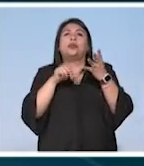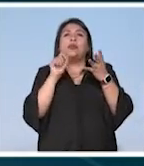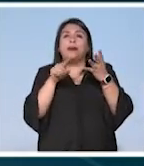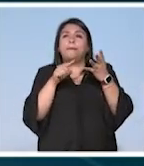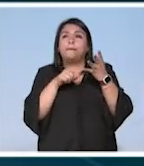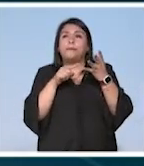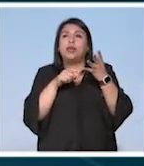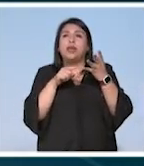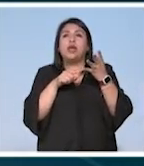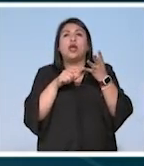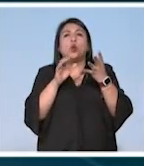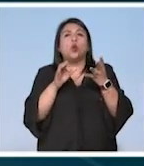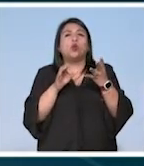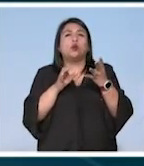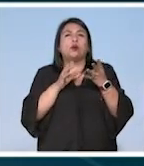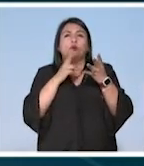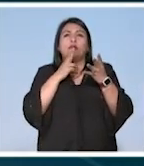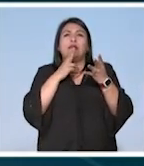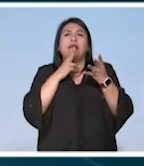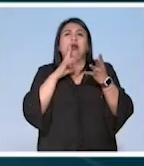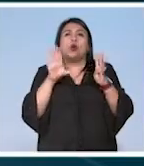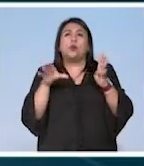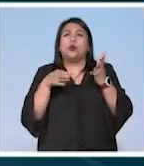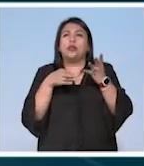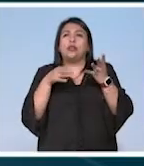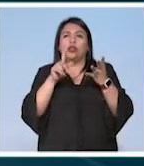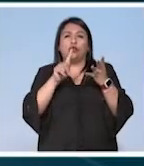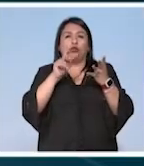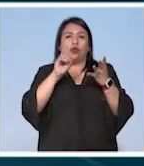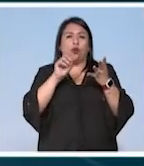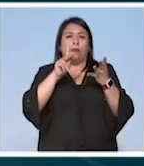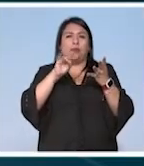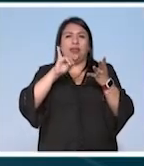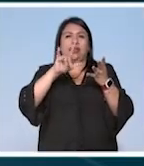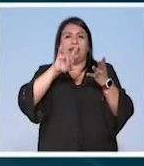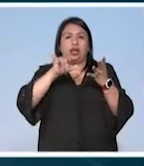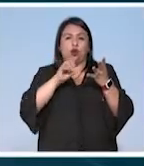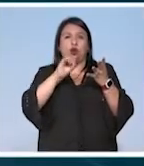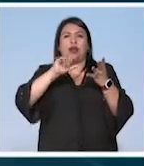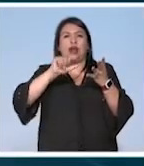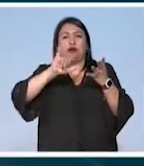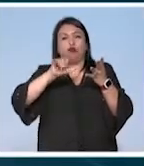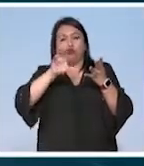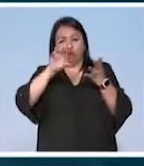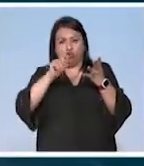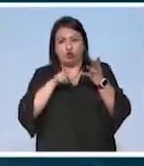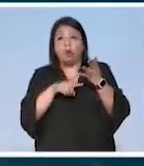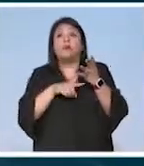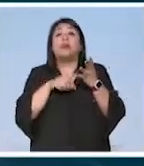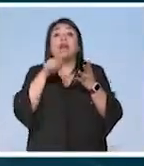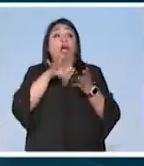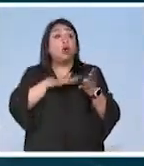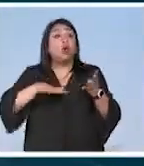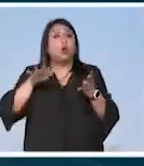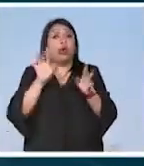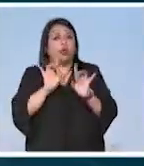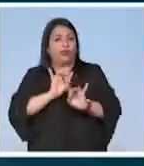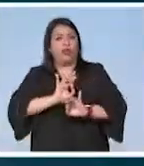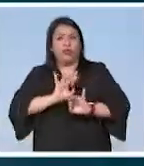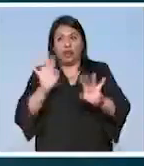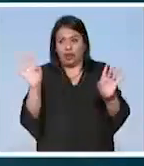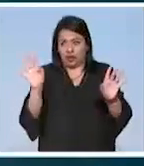también la Reserva Ecológica Comunitaria de Topilejo y Ajusco. Es una zona muy